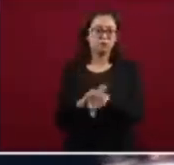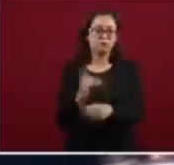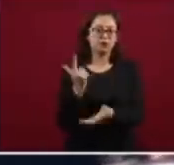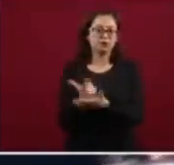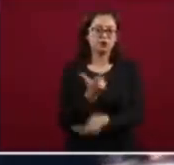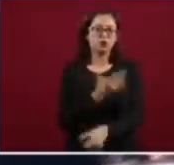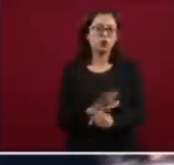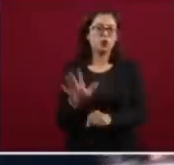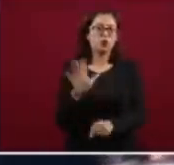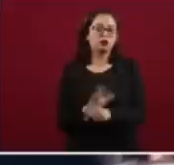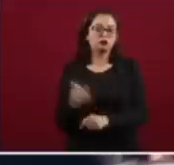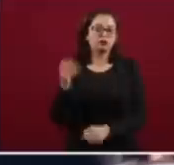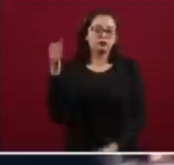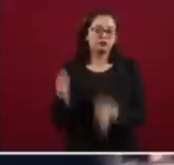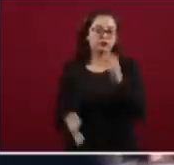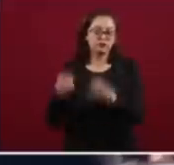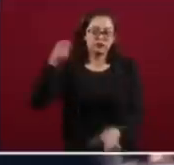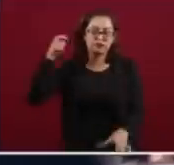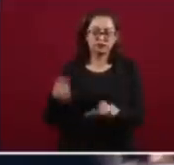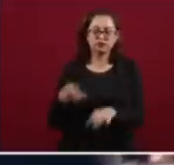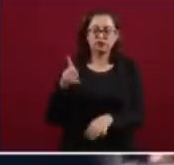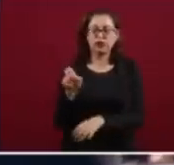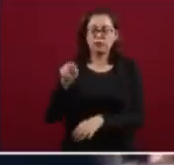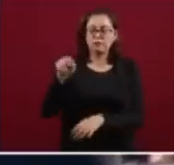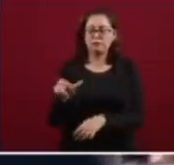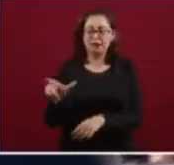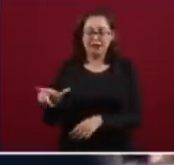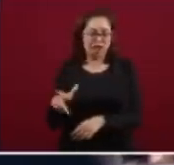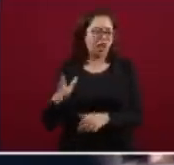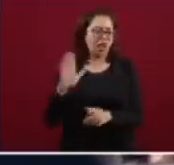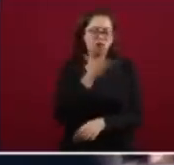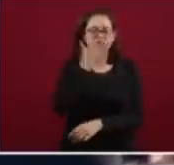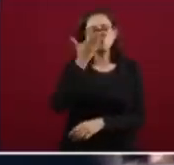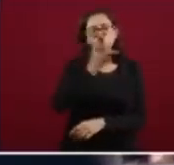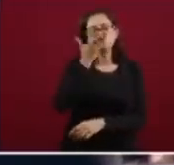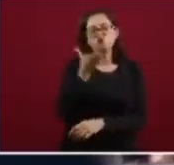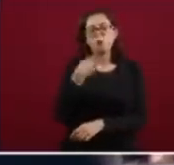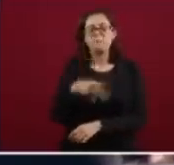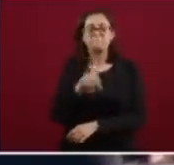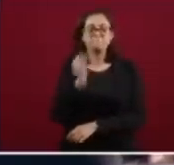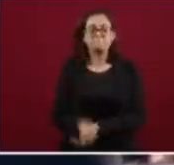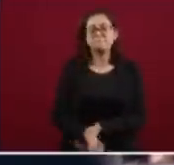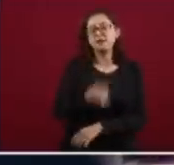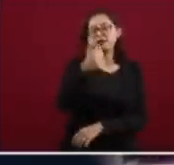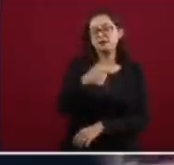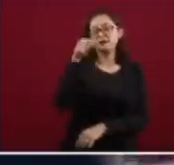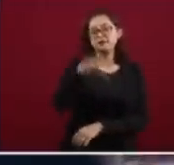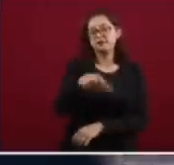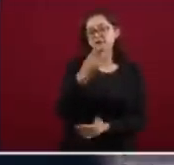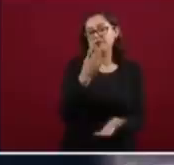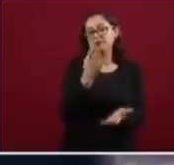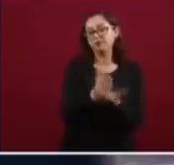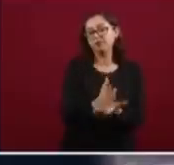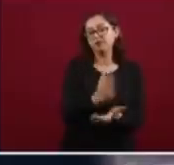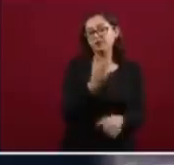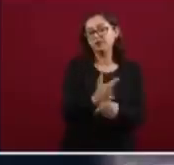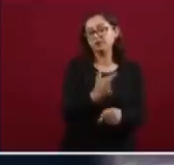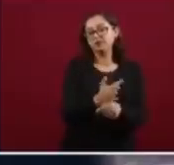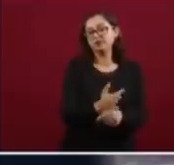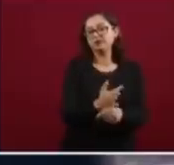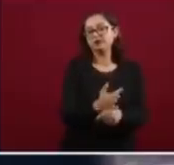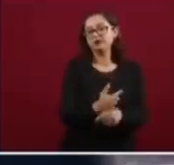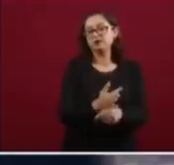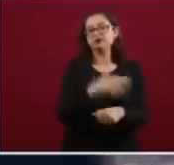jueces digamos de asuntos penales pero este sería quizá un primer caso de corrupción